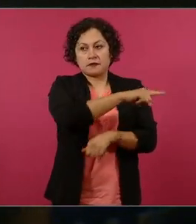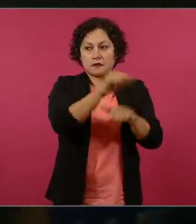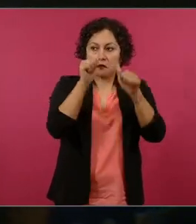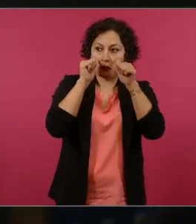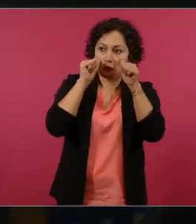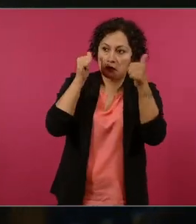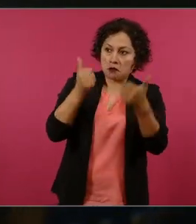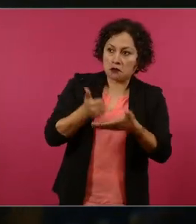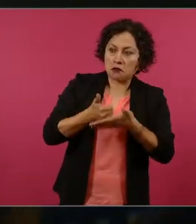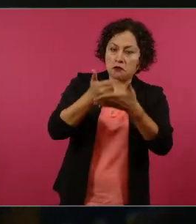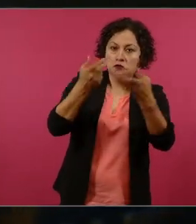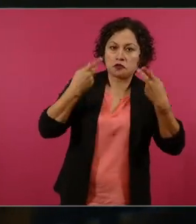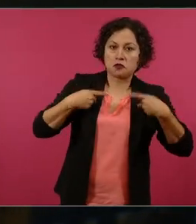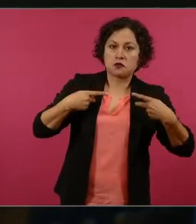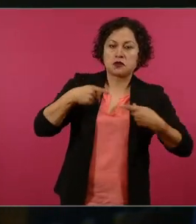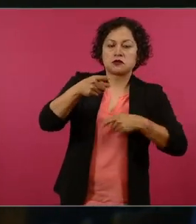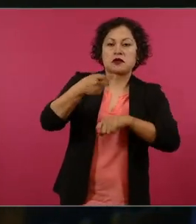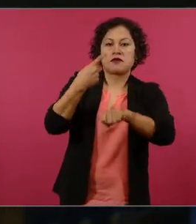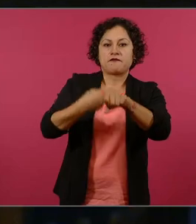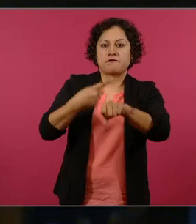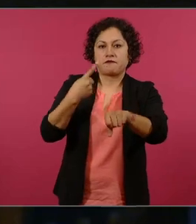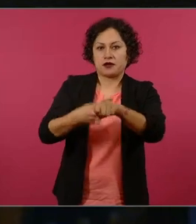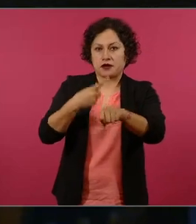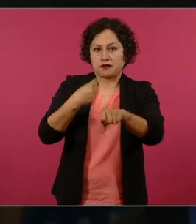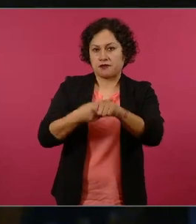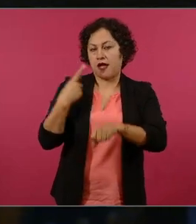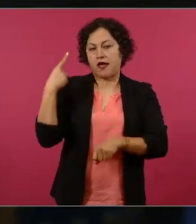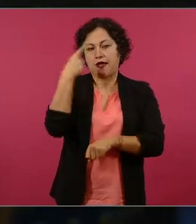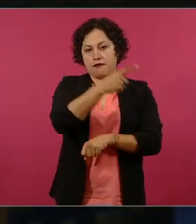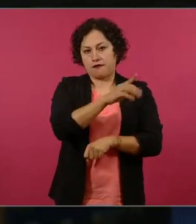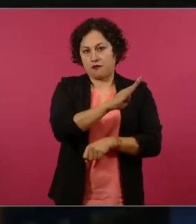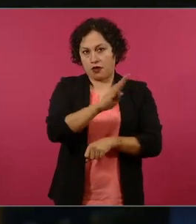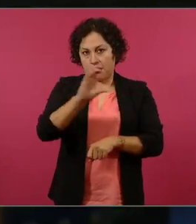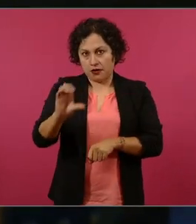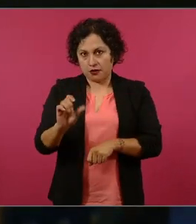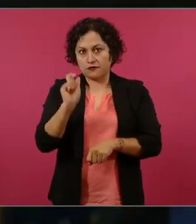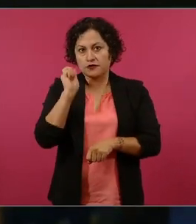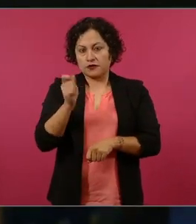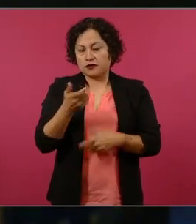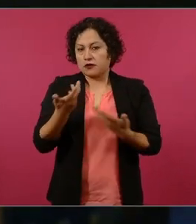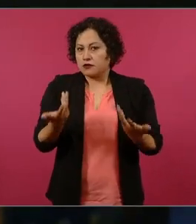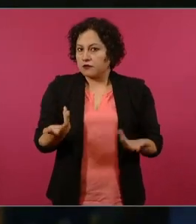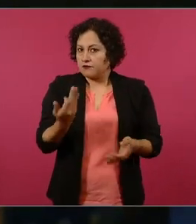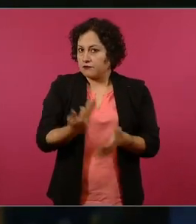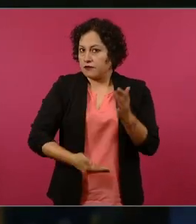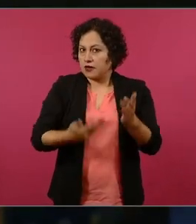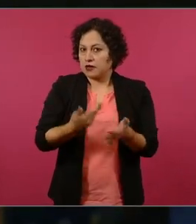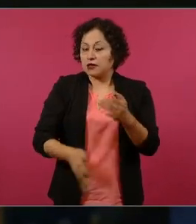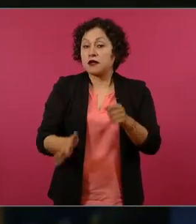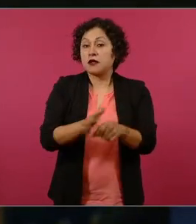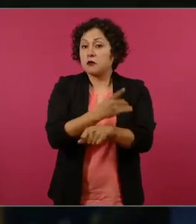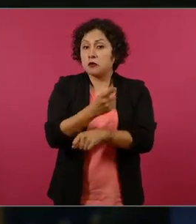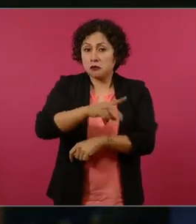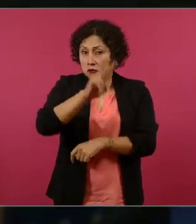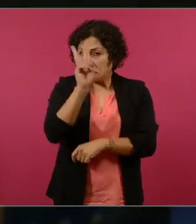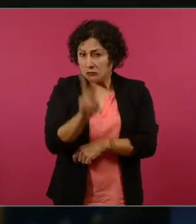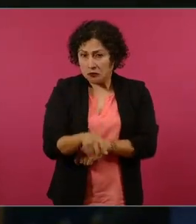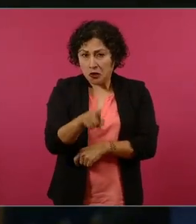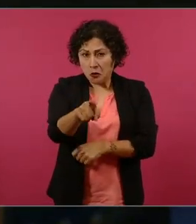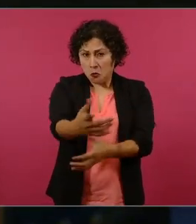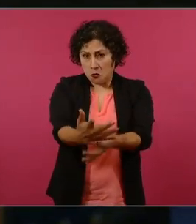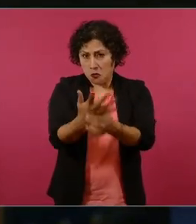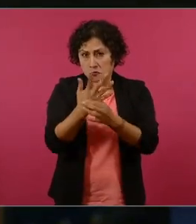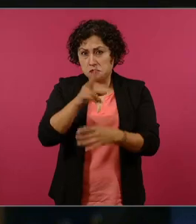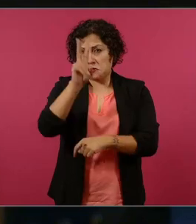las personas enfermas de Baja California o en Baja California y todo y todo porque el elefante reumático tullido de